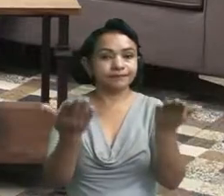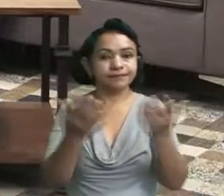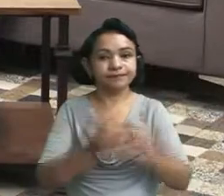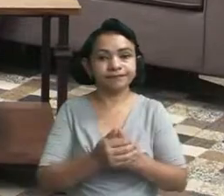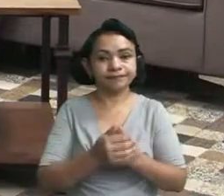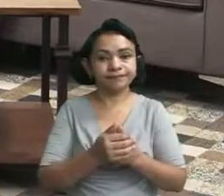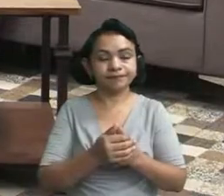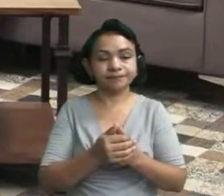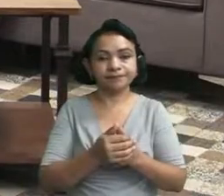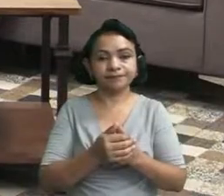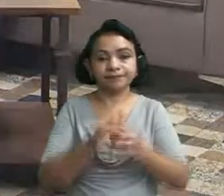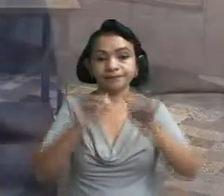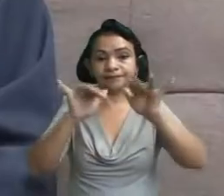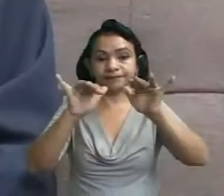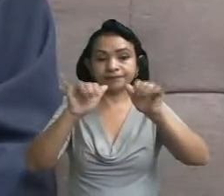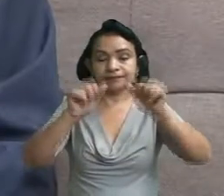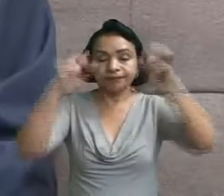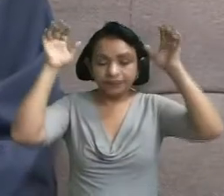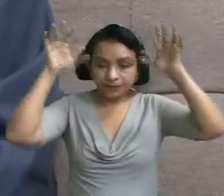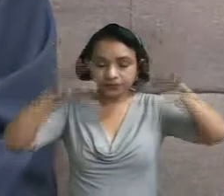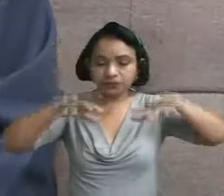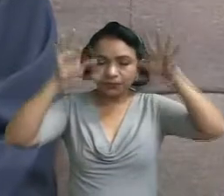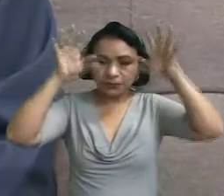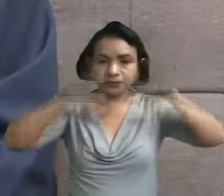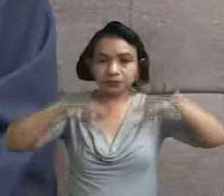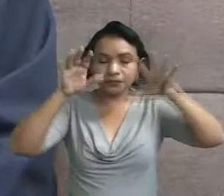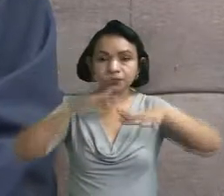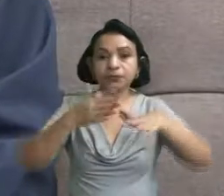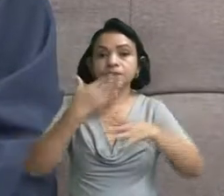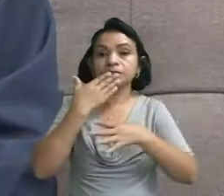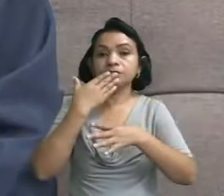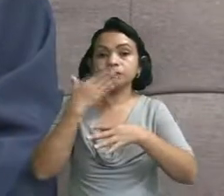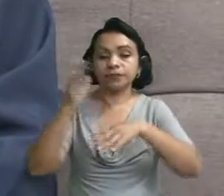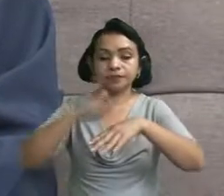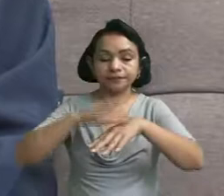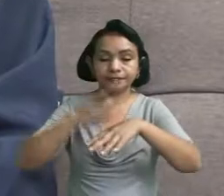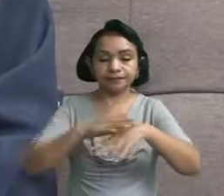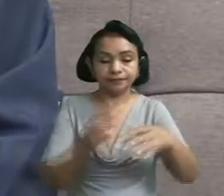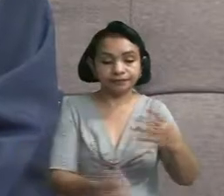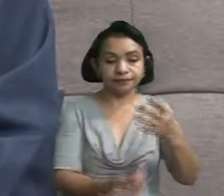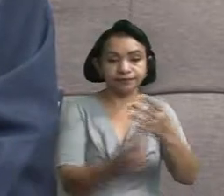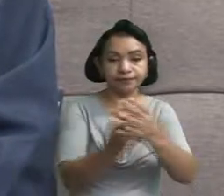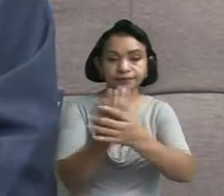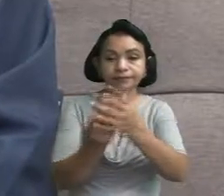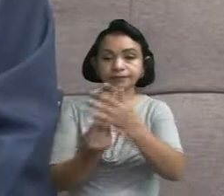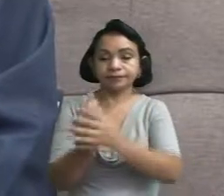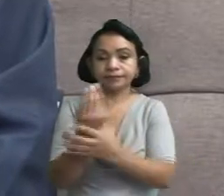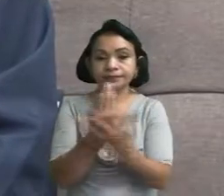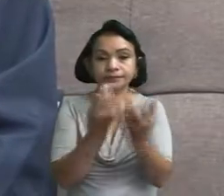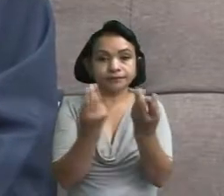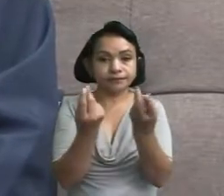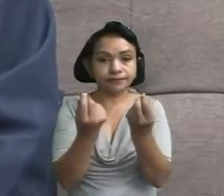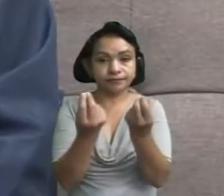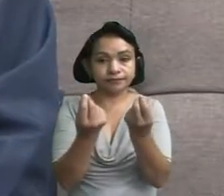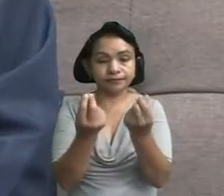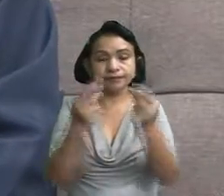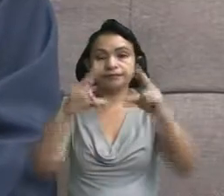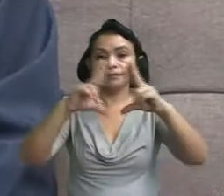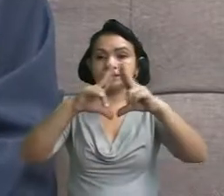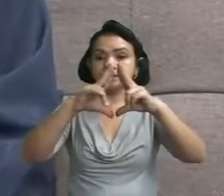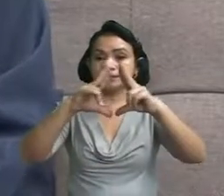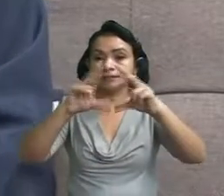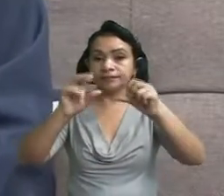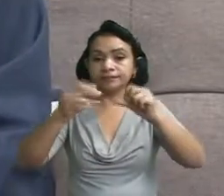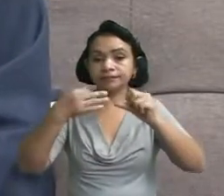Ya parece que las lluvias están llegando y eso es un buen augurio para las cosechas, para la economía de Nicaragua, ¿verdad? Ya pronto